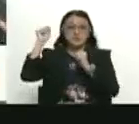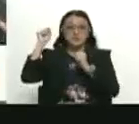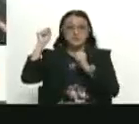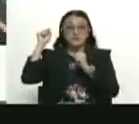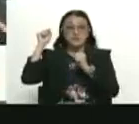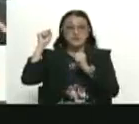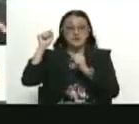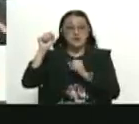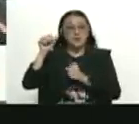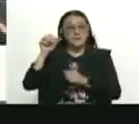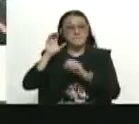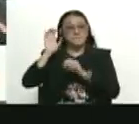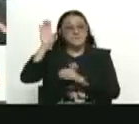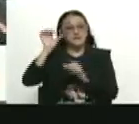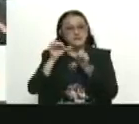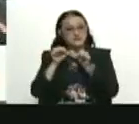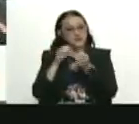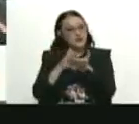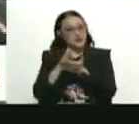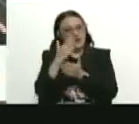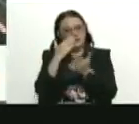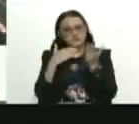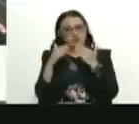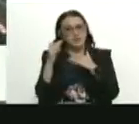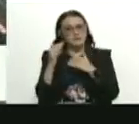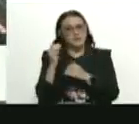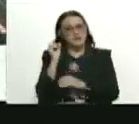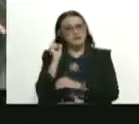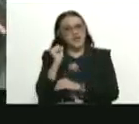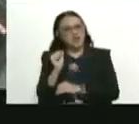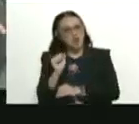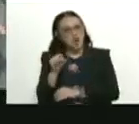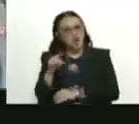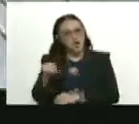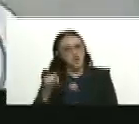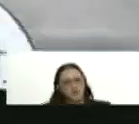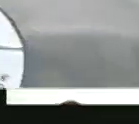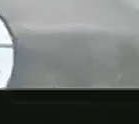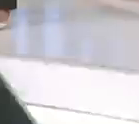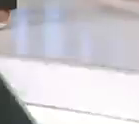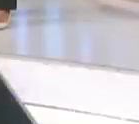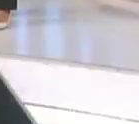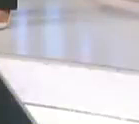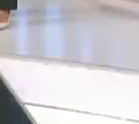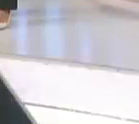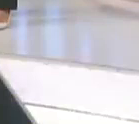¡La patria sigue! ¡Leales siempre! ¡Traidores nunca!